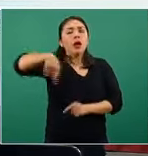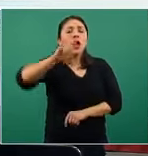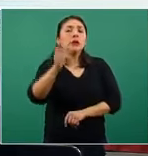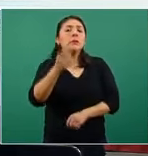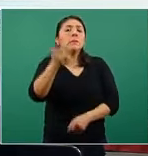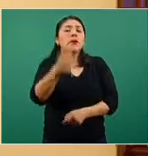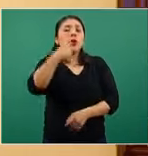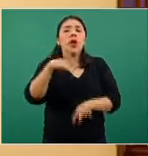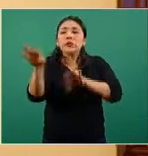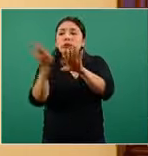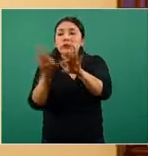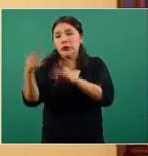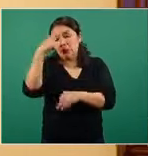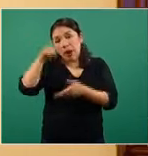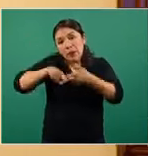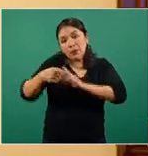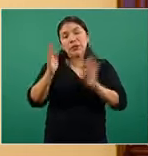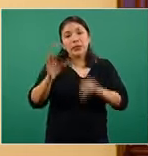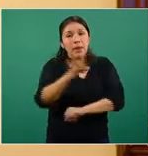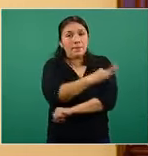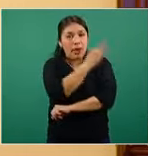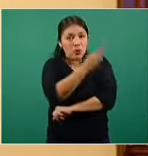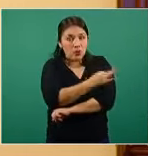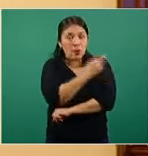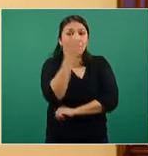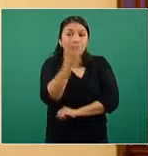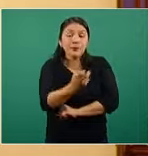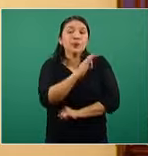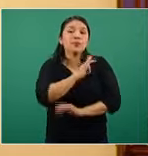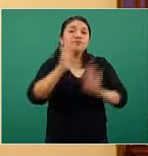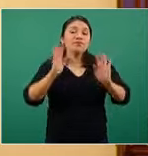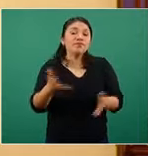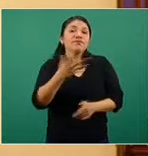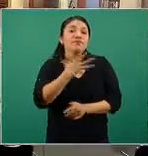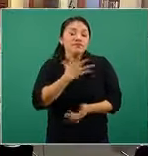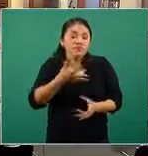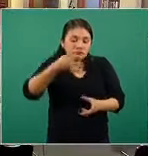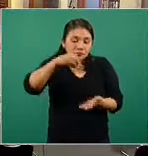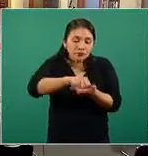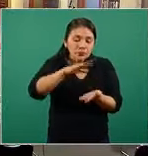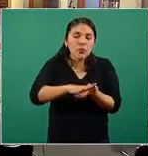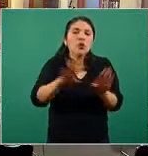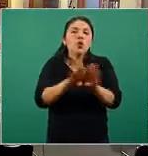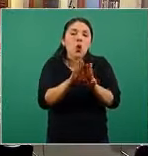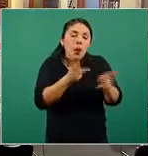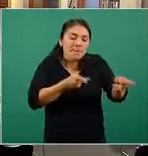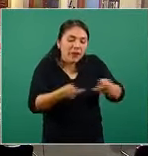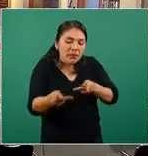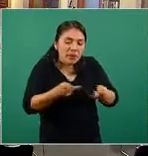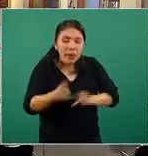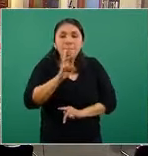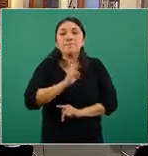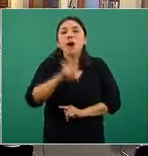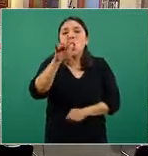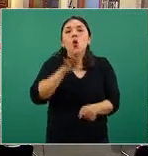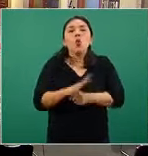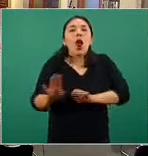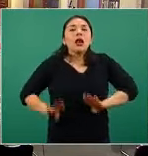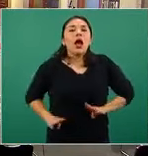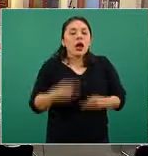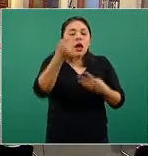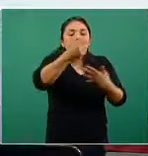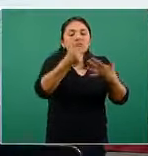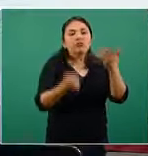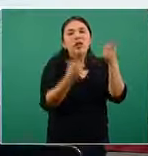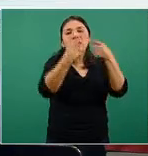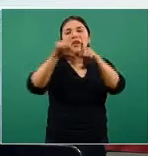primeramente seleccionados para iniciar con la vacuna y entonces poder tener la mejor logística que aplique para cada